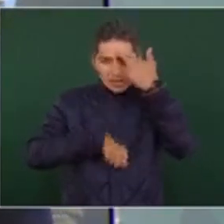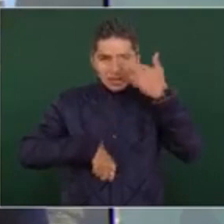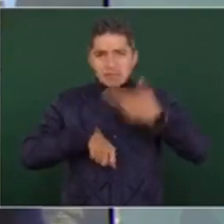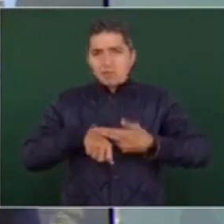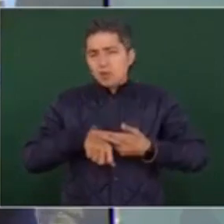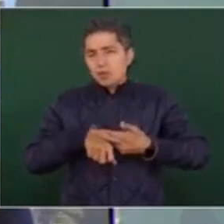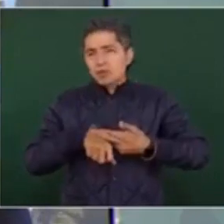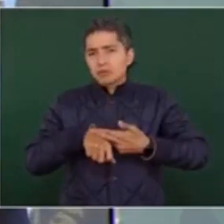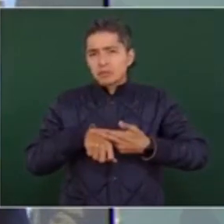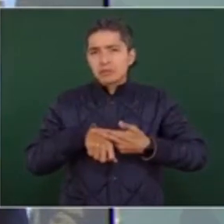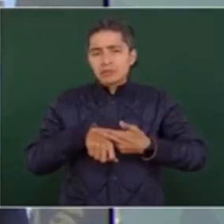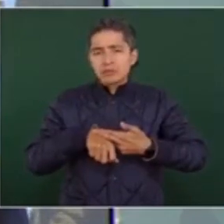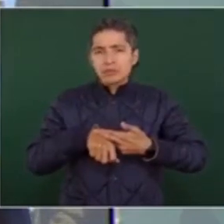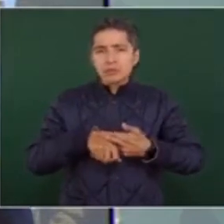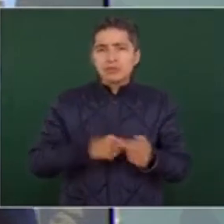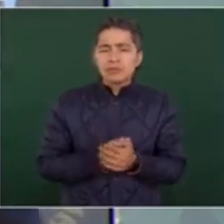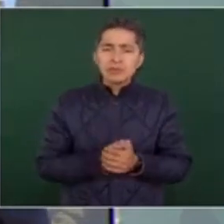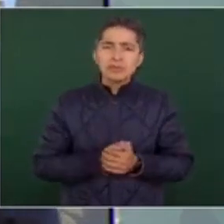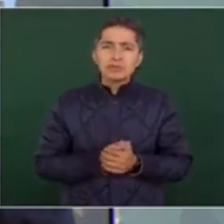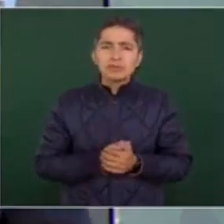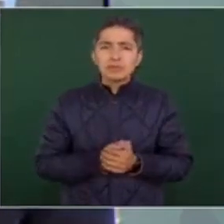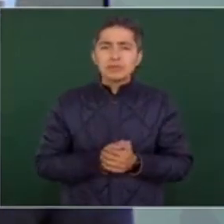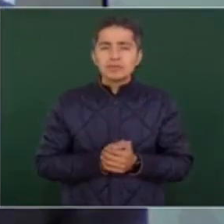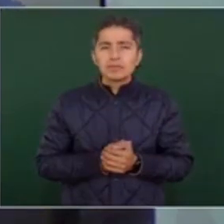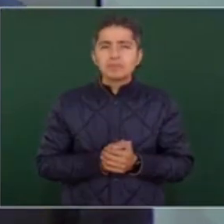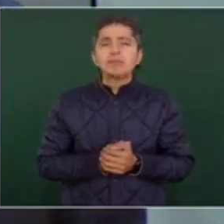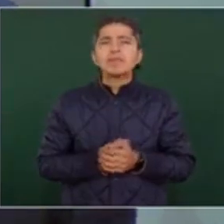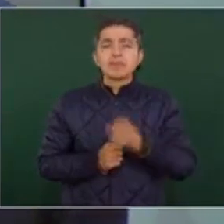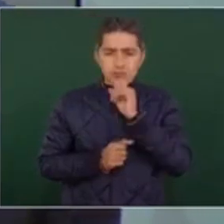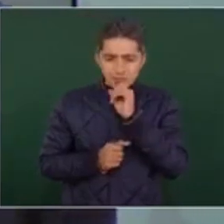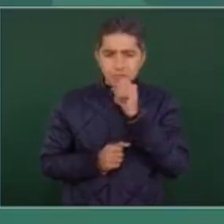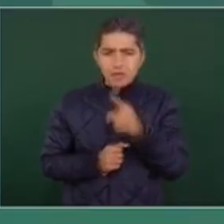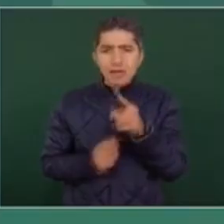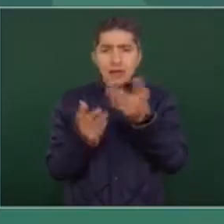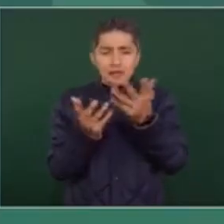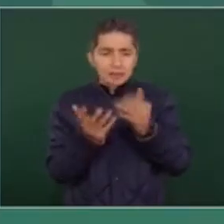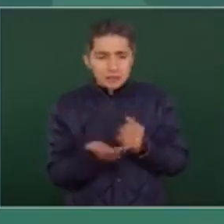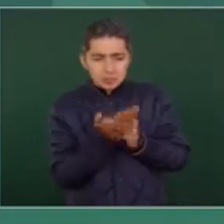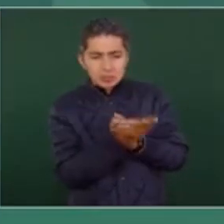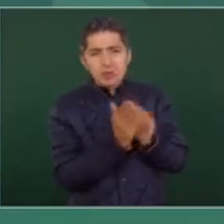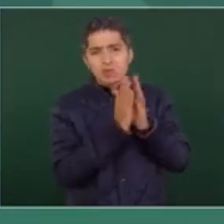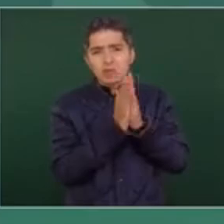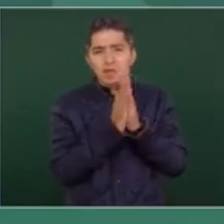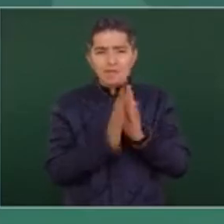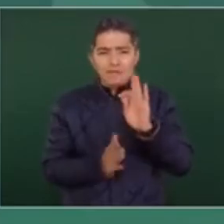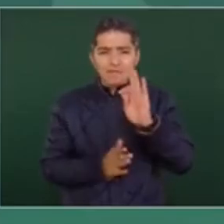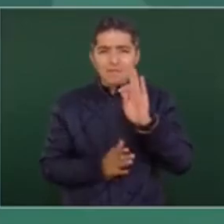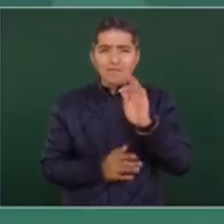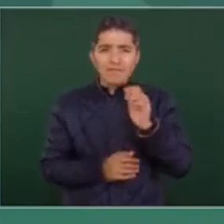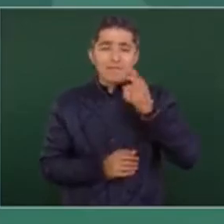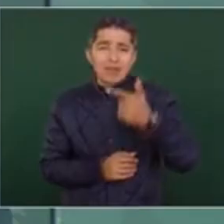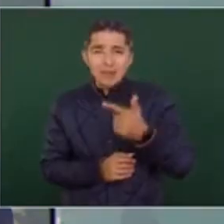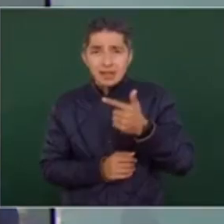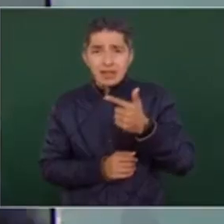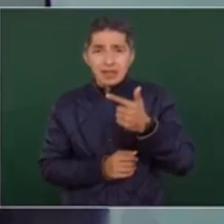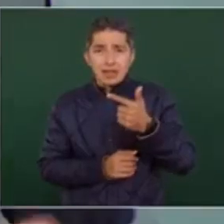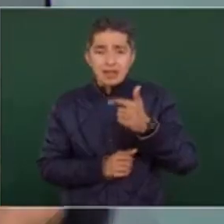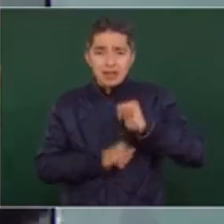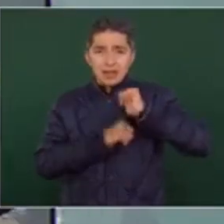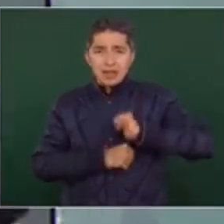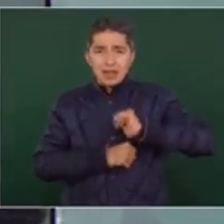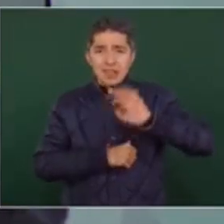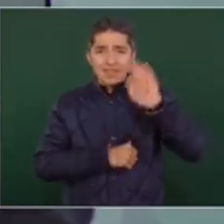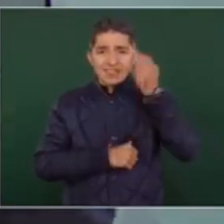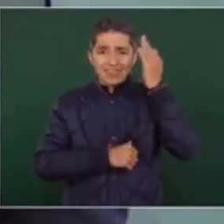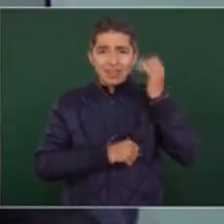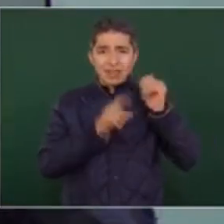responsables, que se solicite a la Fiscalía General de la República que